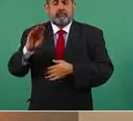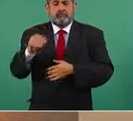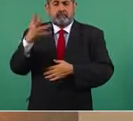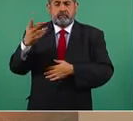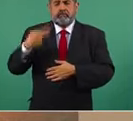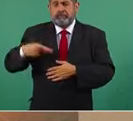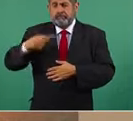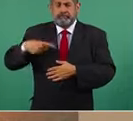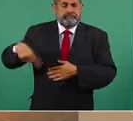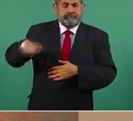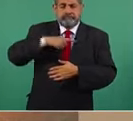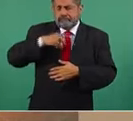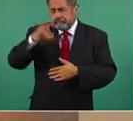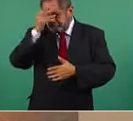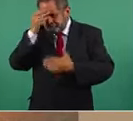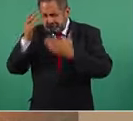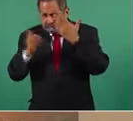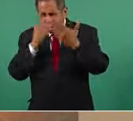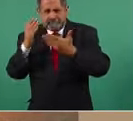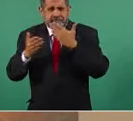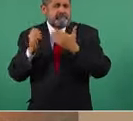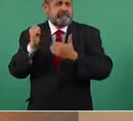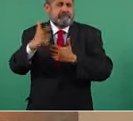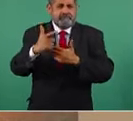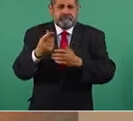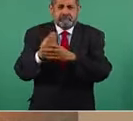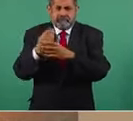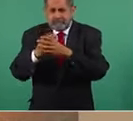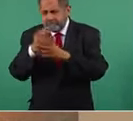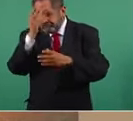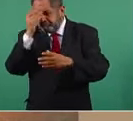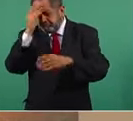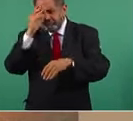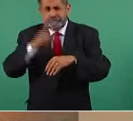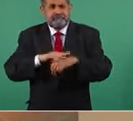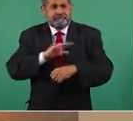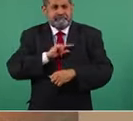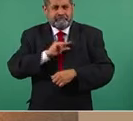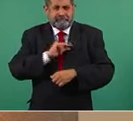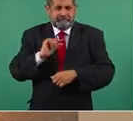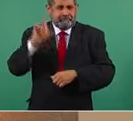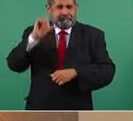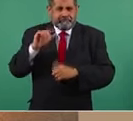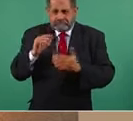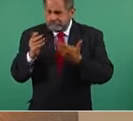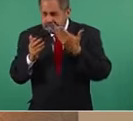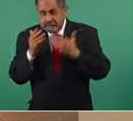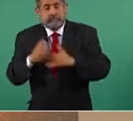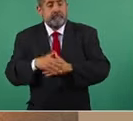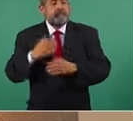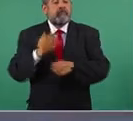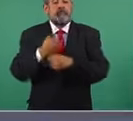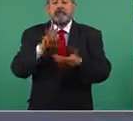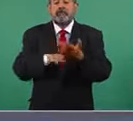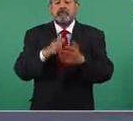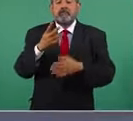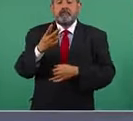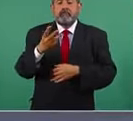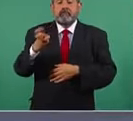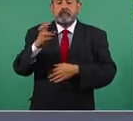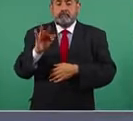20.495 elementos que han tomado algún curso especializado. Actualmente tenemos